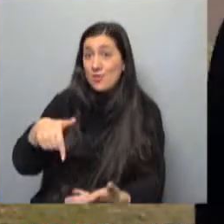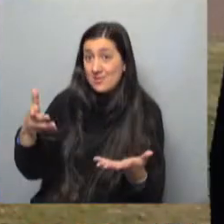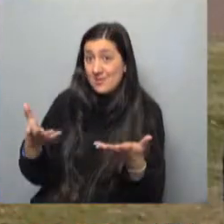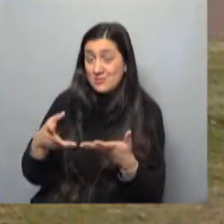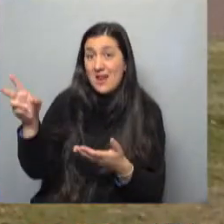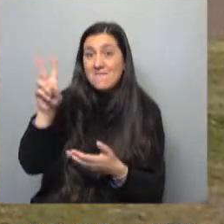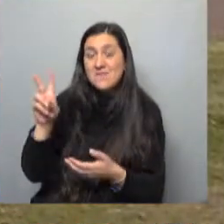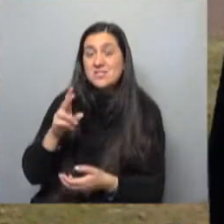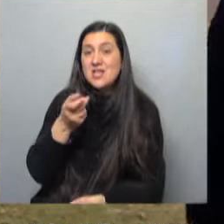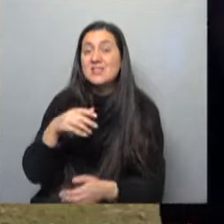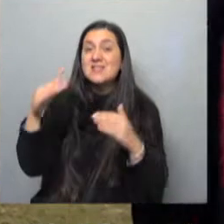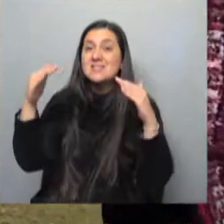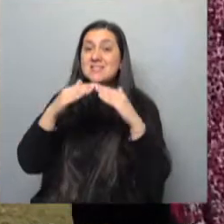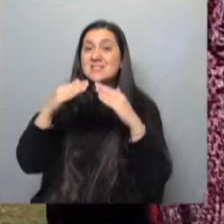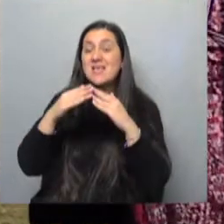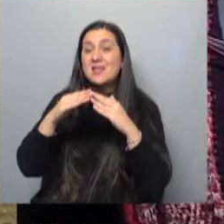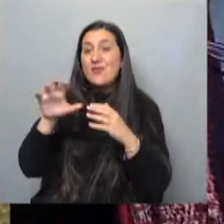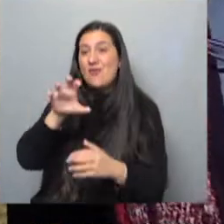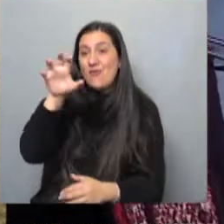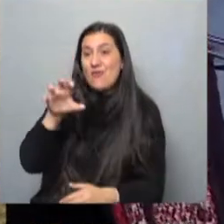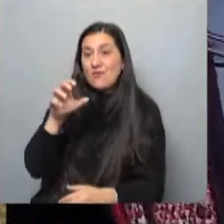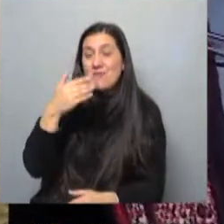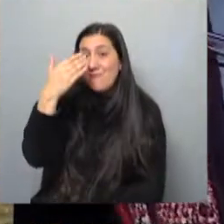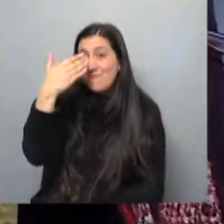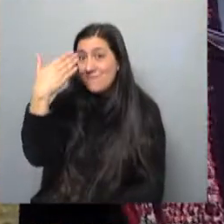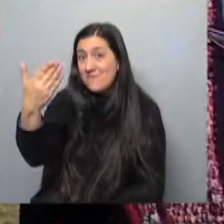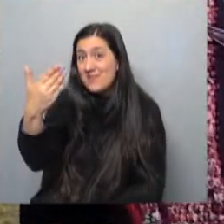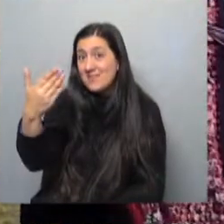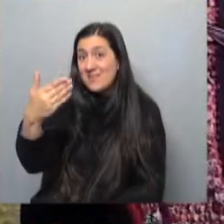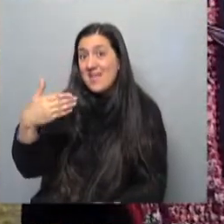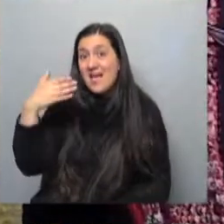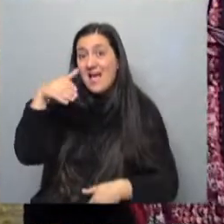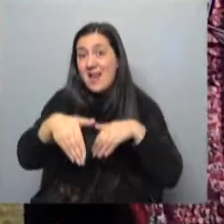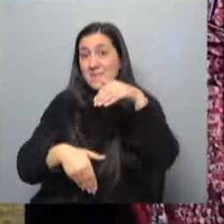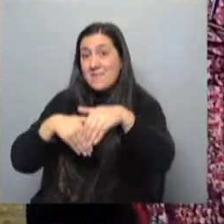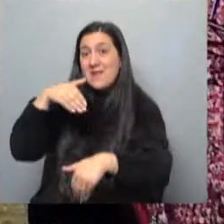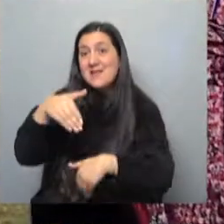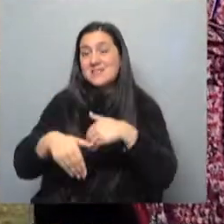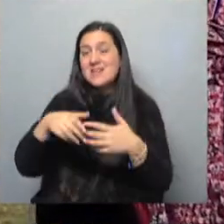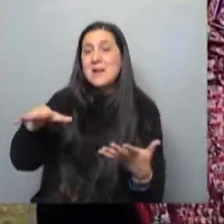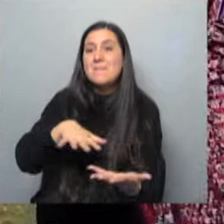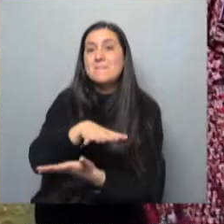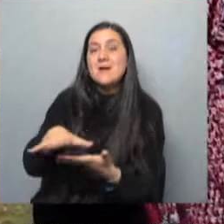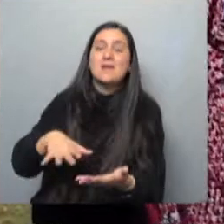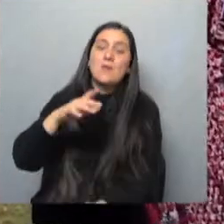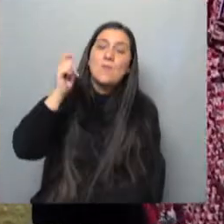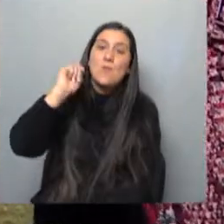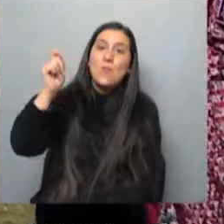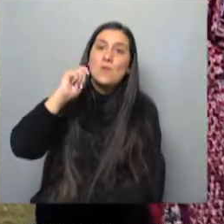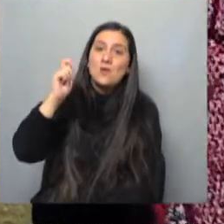como bien dijo Marcelo porque estamos en la playa en frente a la playa del Cerro aquí en el parque Público